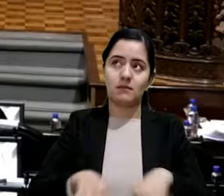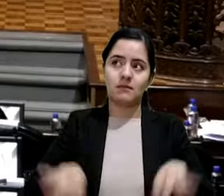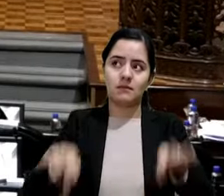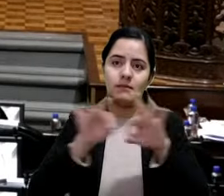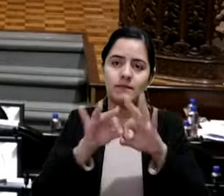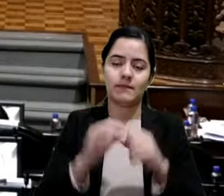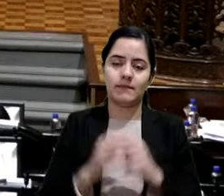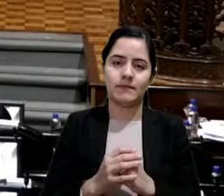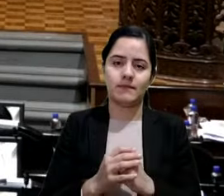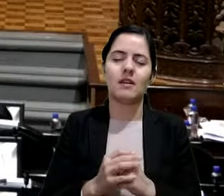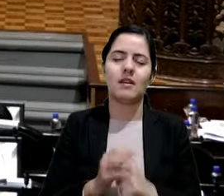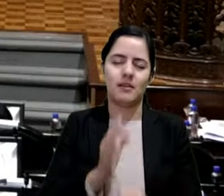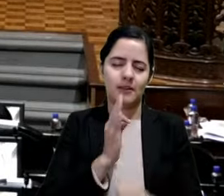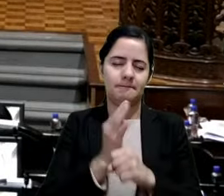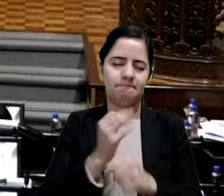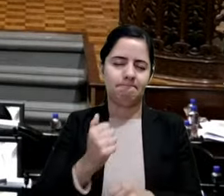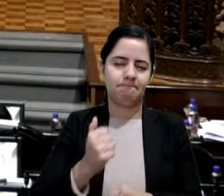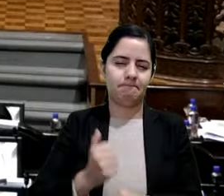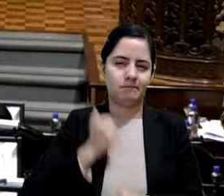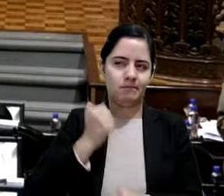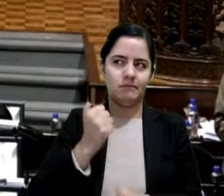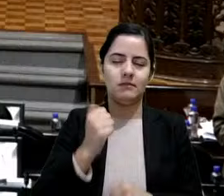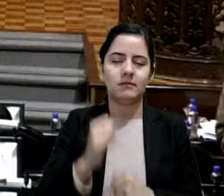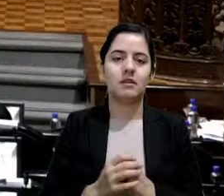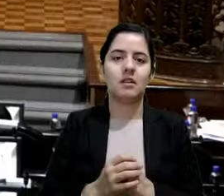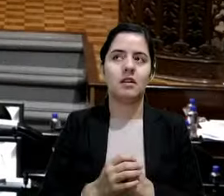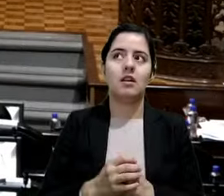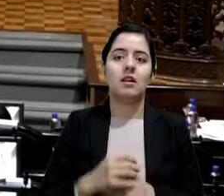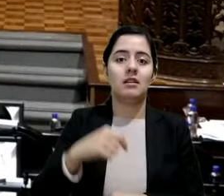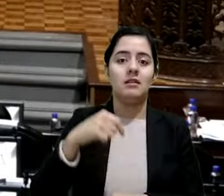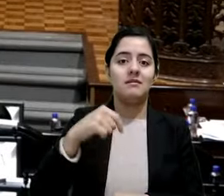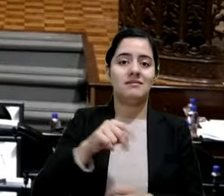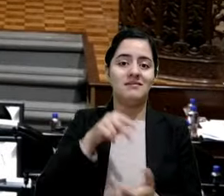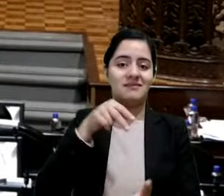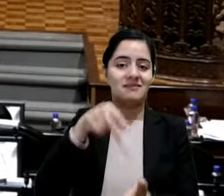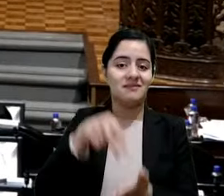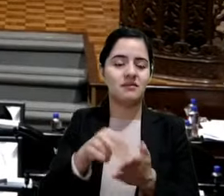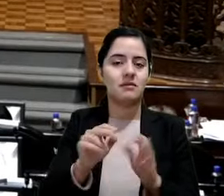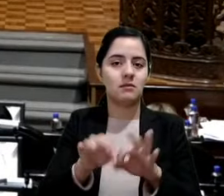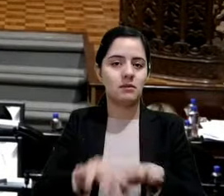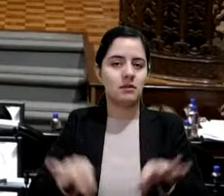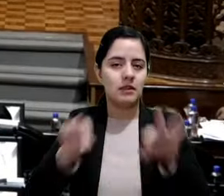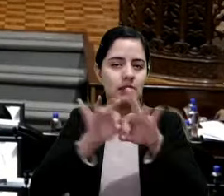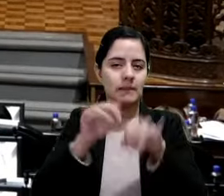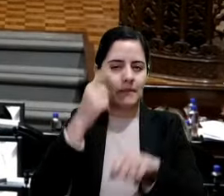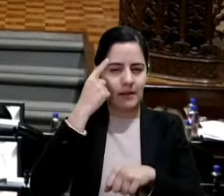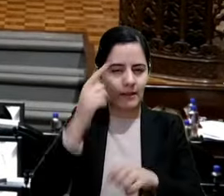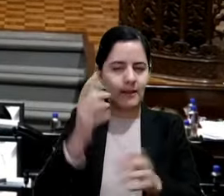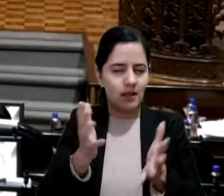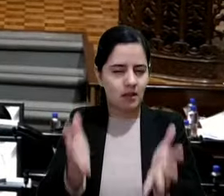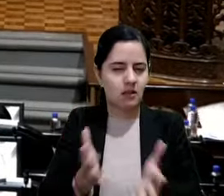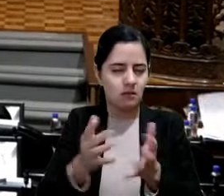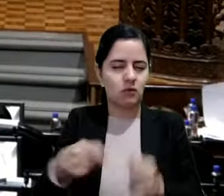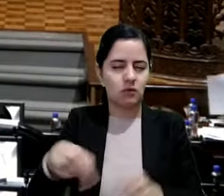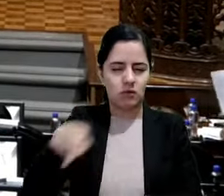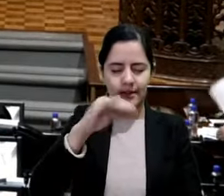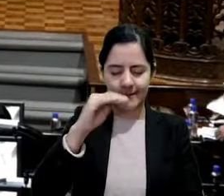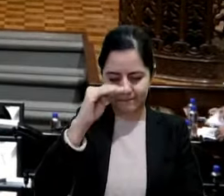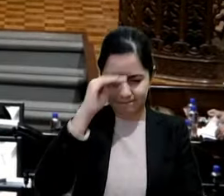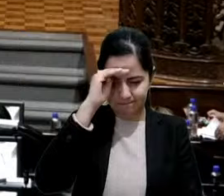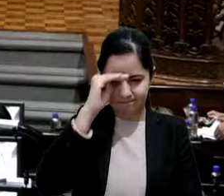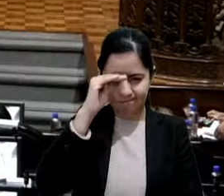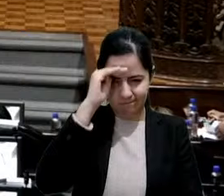Quiero aprovechar este espacio muy importante para invitarlos a hacer una reflexión. Yo